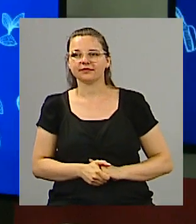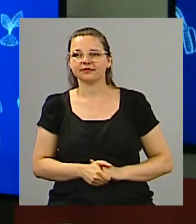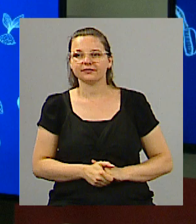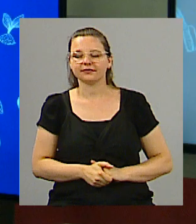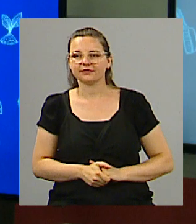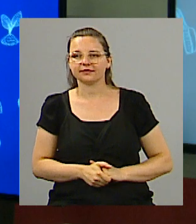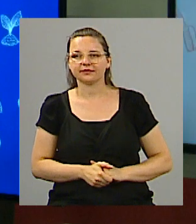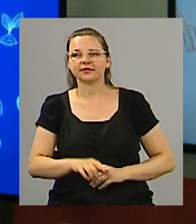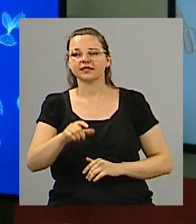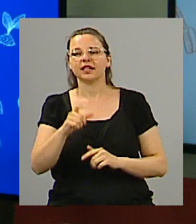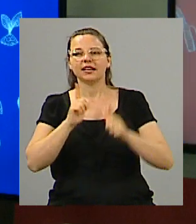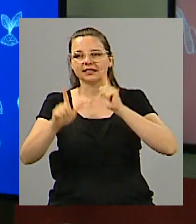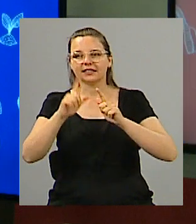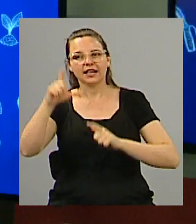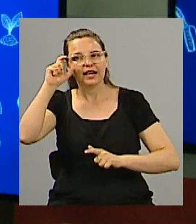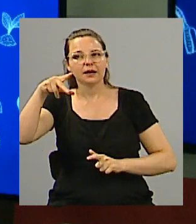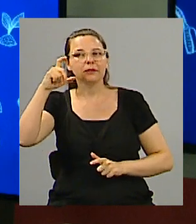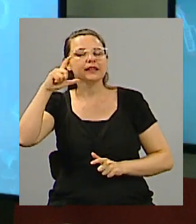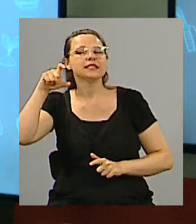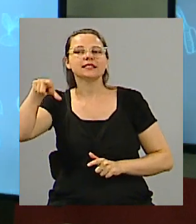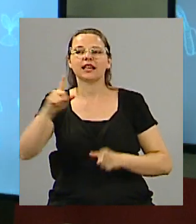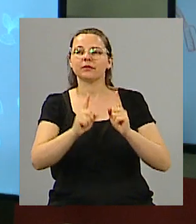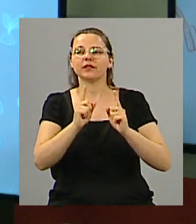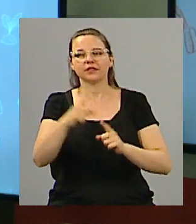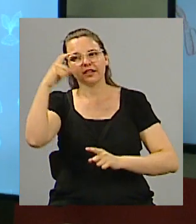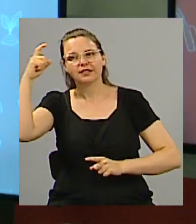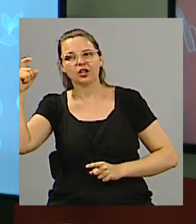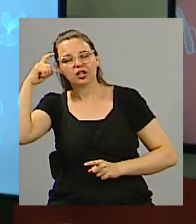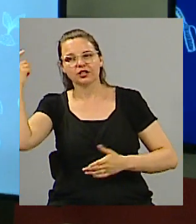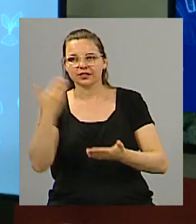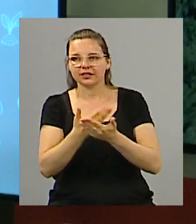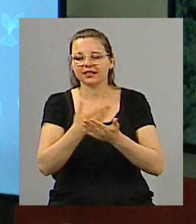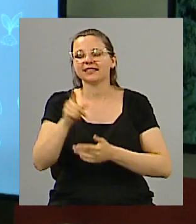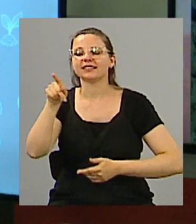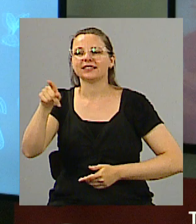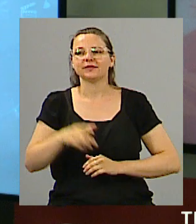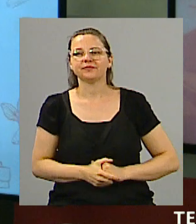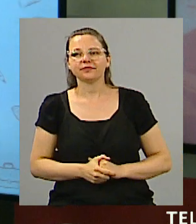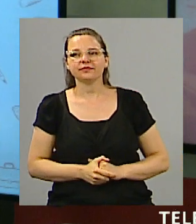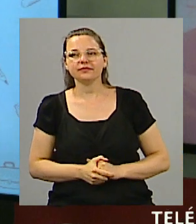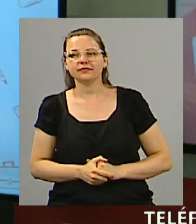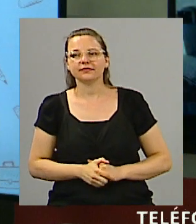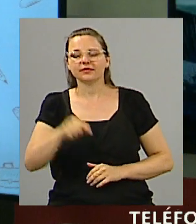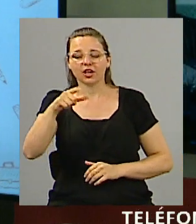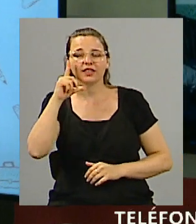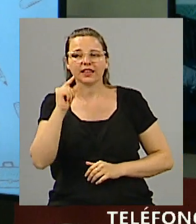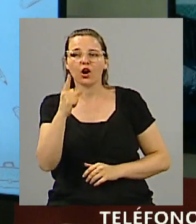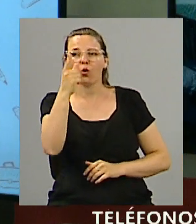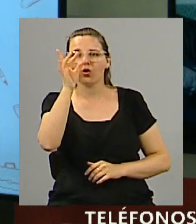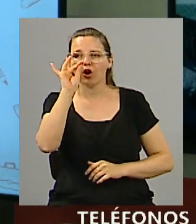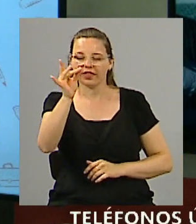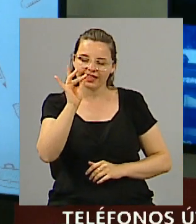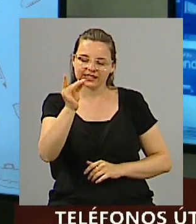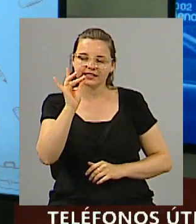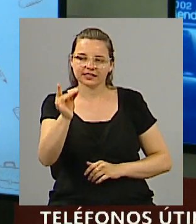pasaba la licenciada Emilce Rojas, profesora de Psicología y Educación Sexual, psicóloga y sexóloga, con nosotros en este día, el 1 o